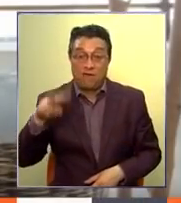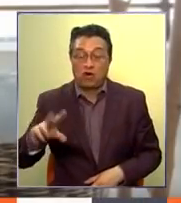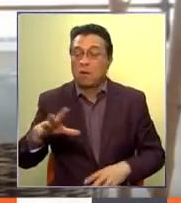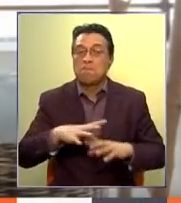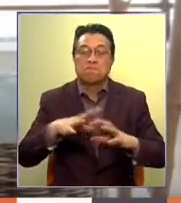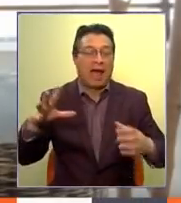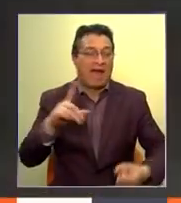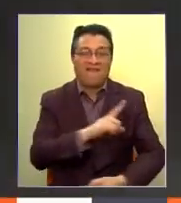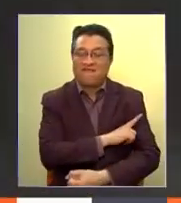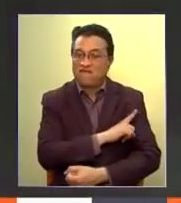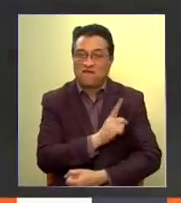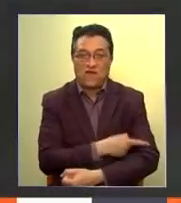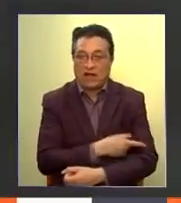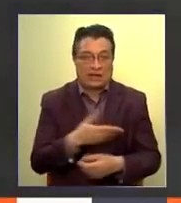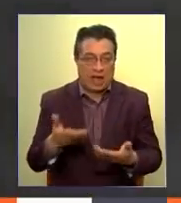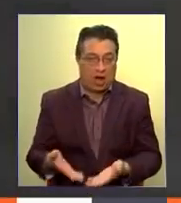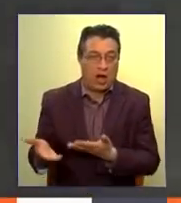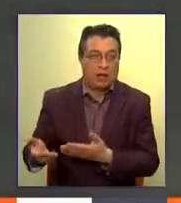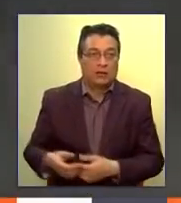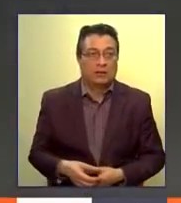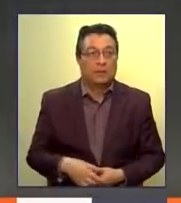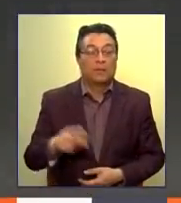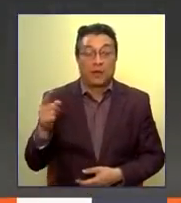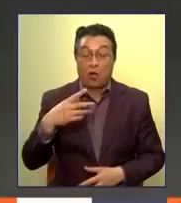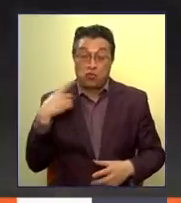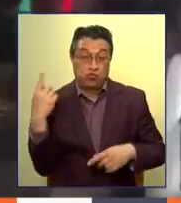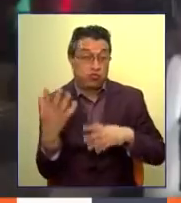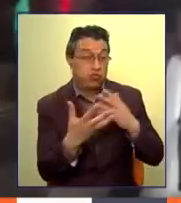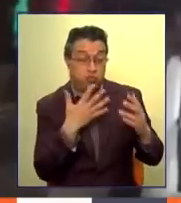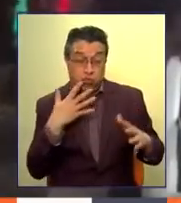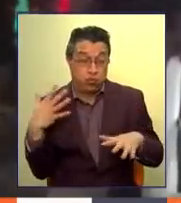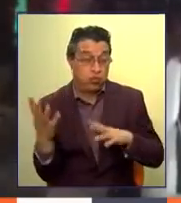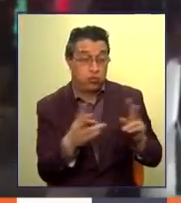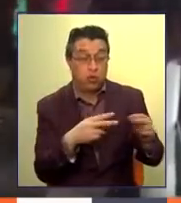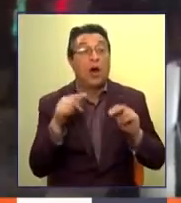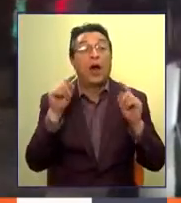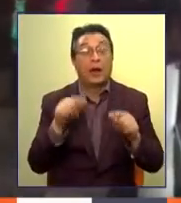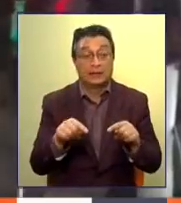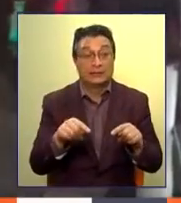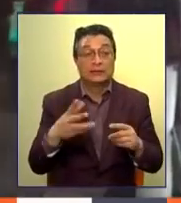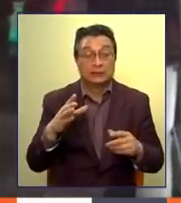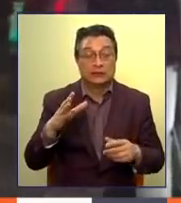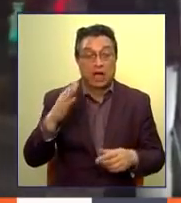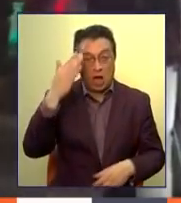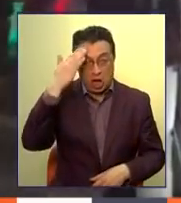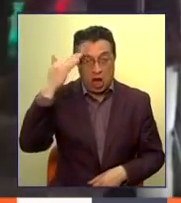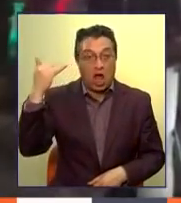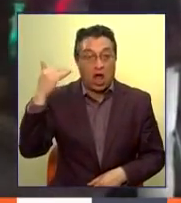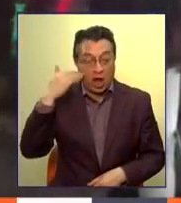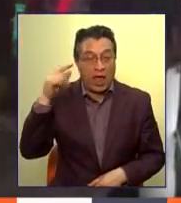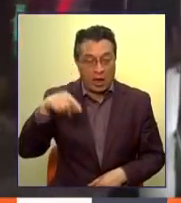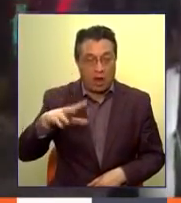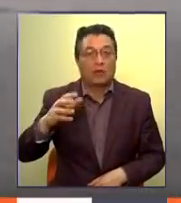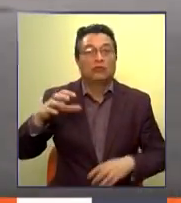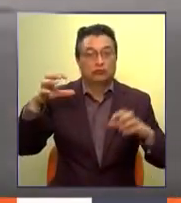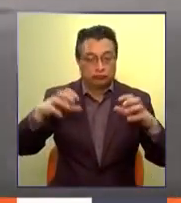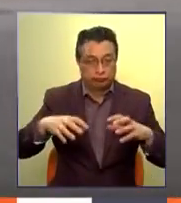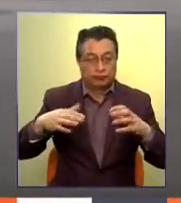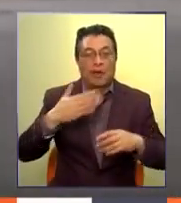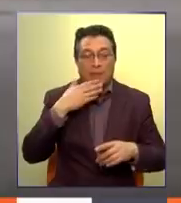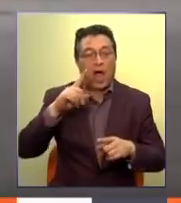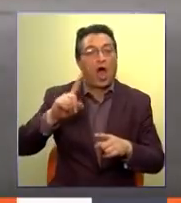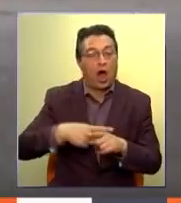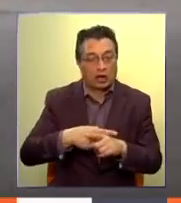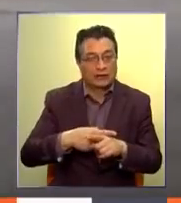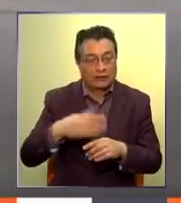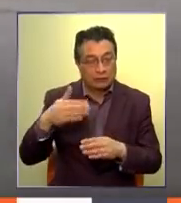potente de la época. Tras el paso de los tifones Babi y Maysak, la península coreana se prepara para la tormenta tropical Haisen, que